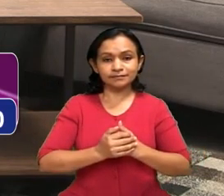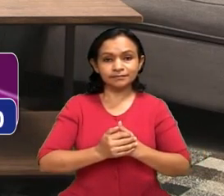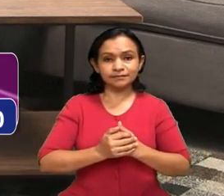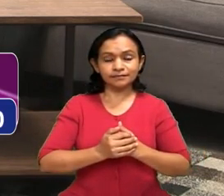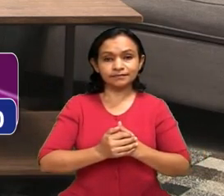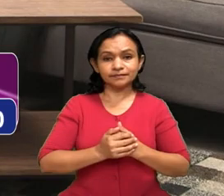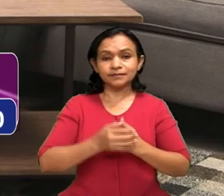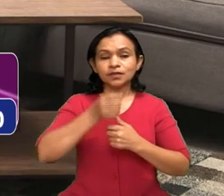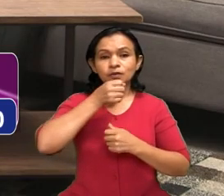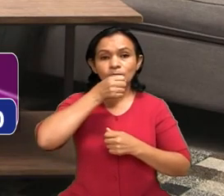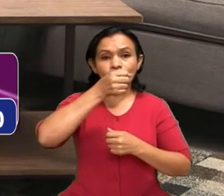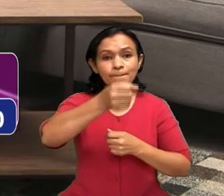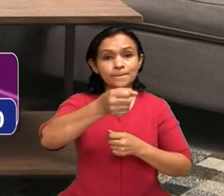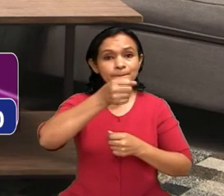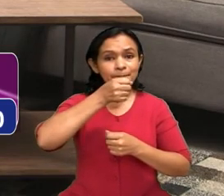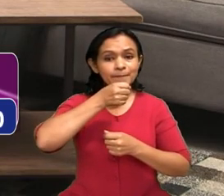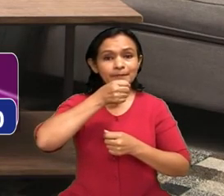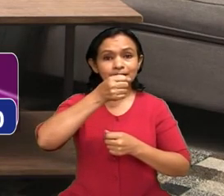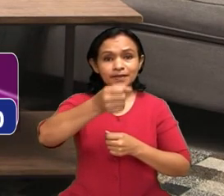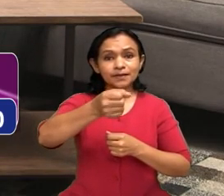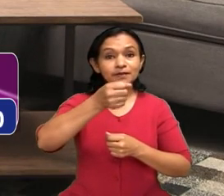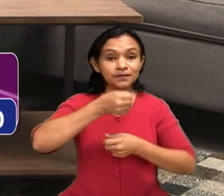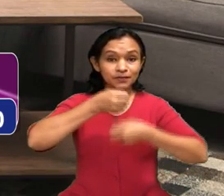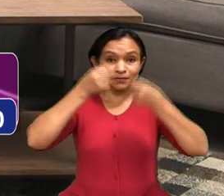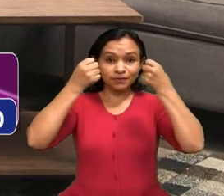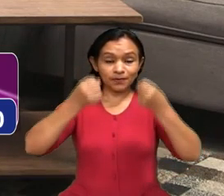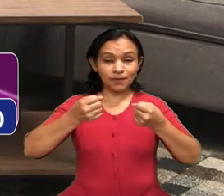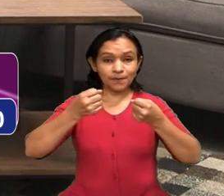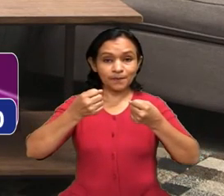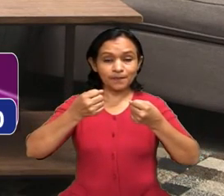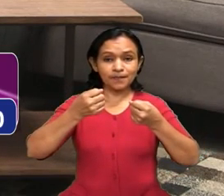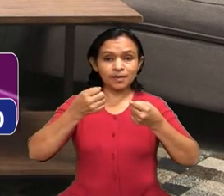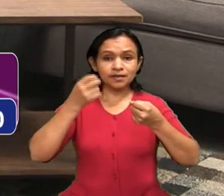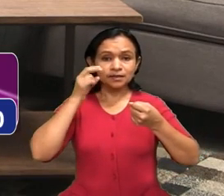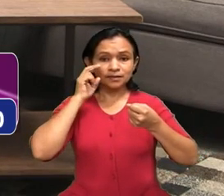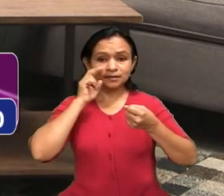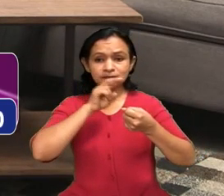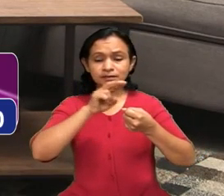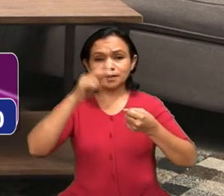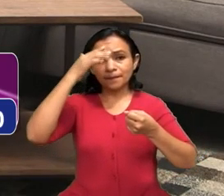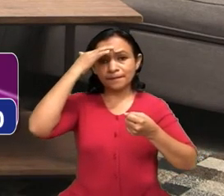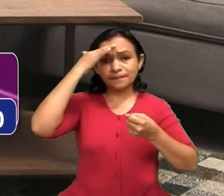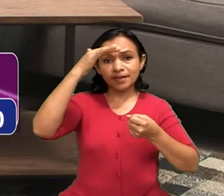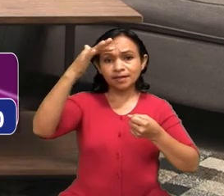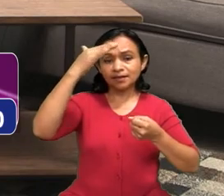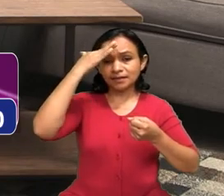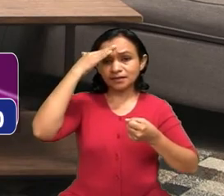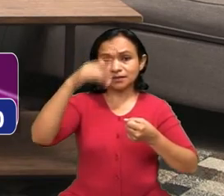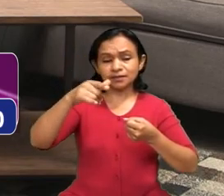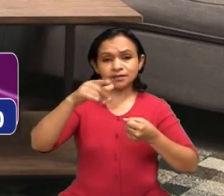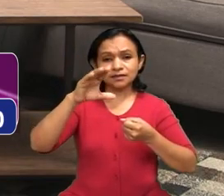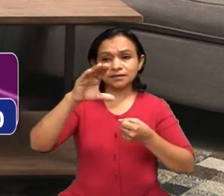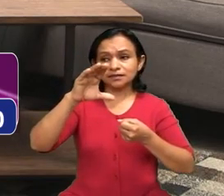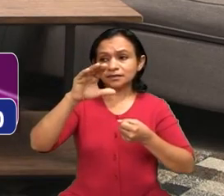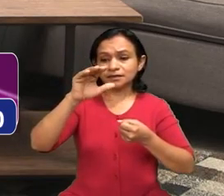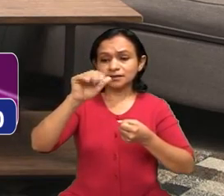un periodista conocido en esa época que cubre la Revolución Mexicana, Carlos